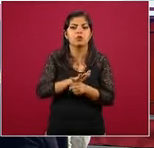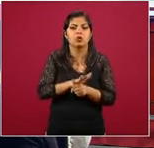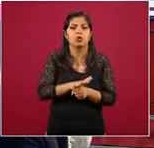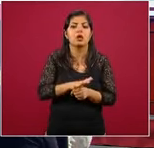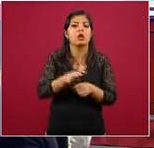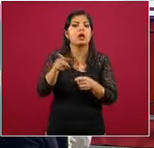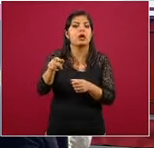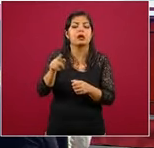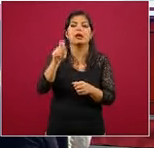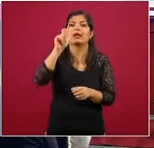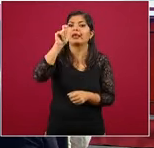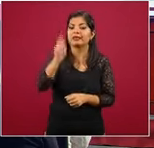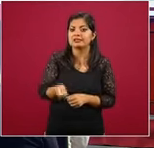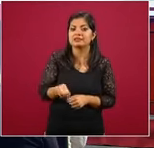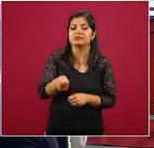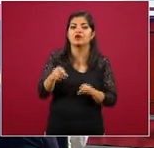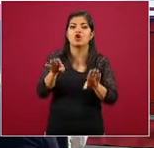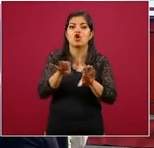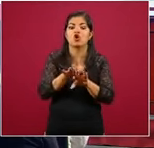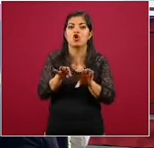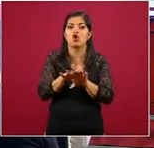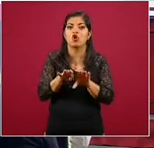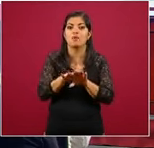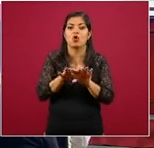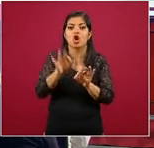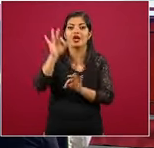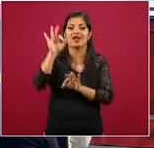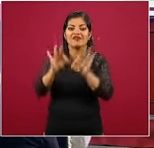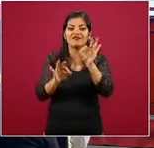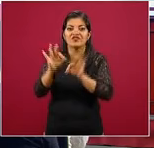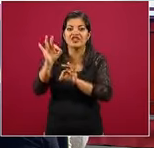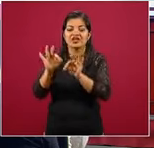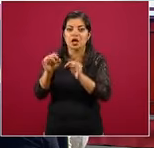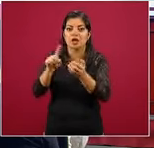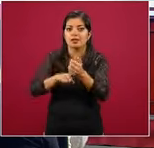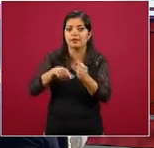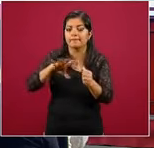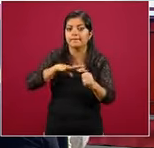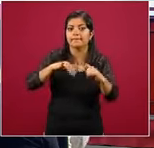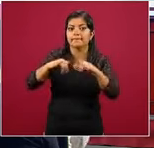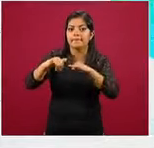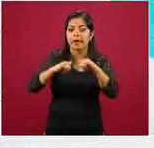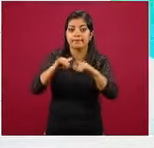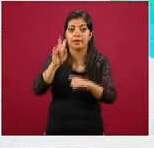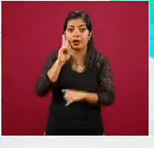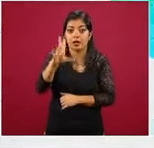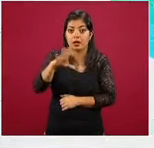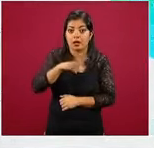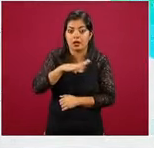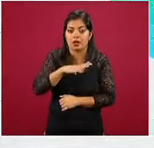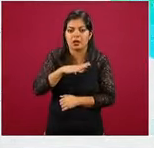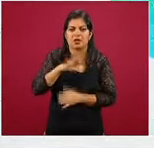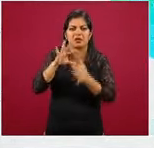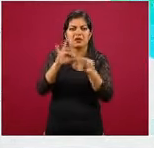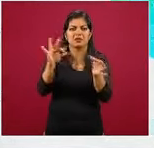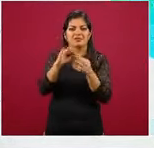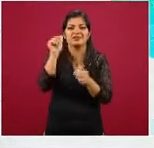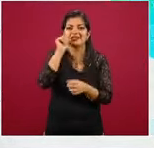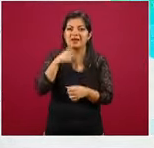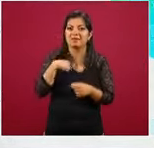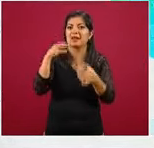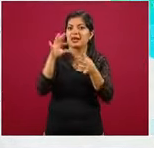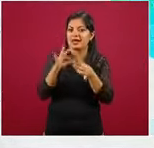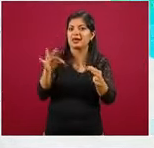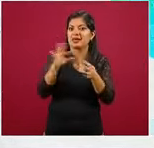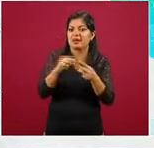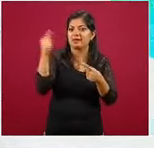son exactamente las gráficas y representaciones en mapas que aquí solíamos comentar y que estuvimos